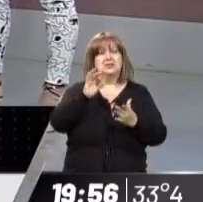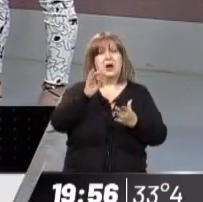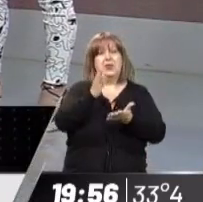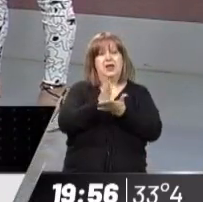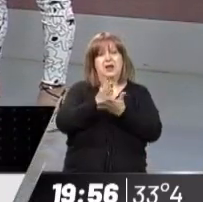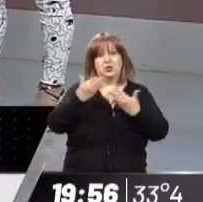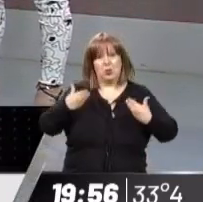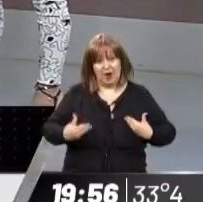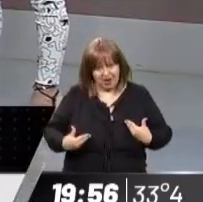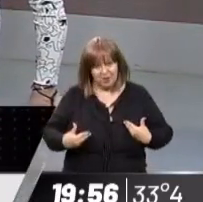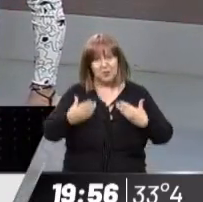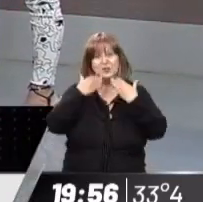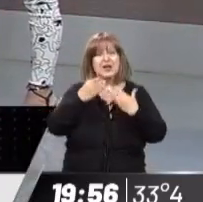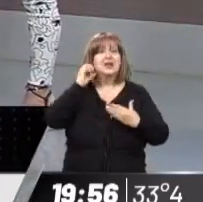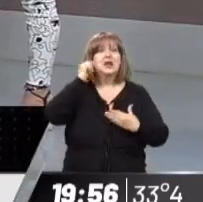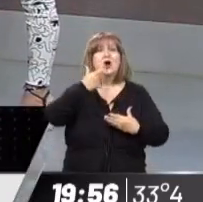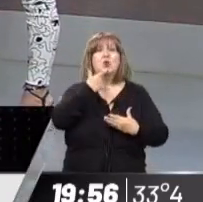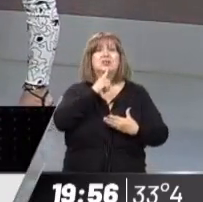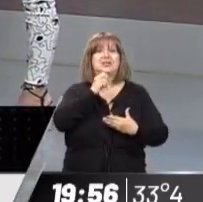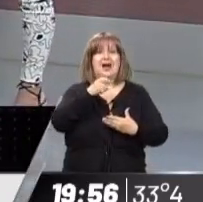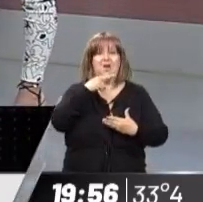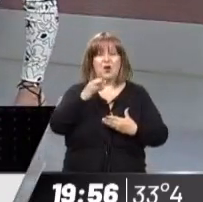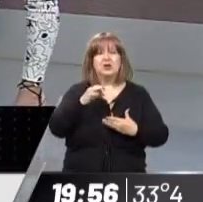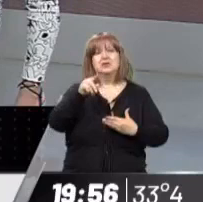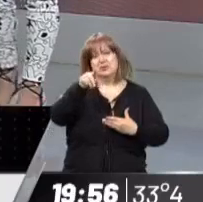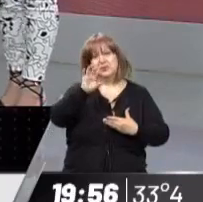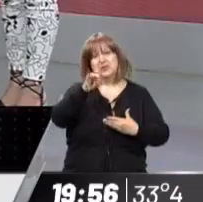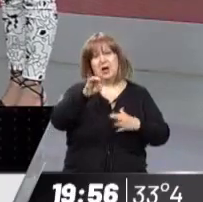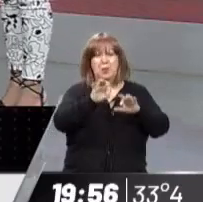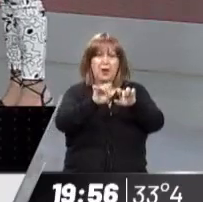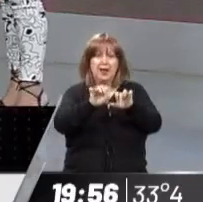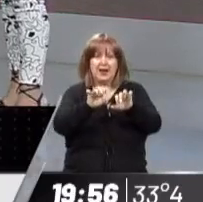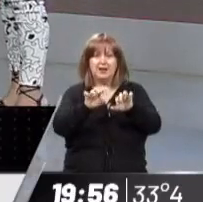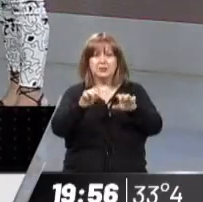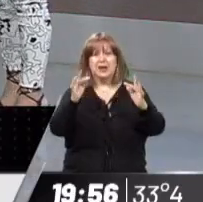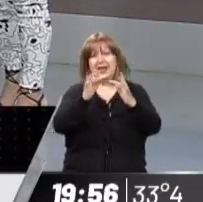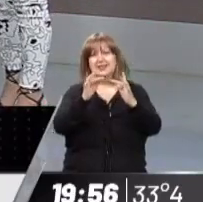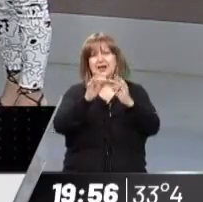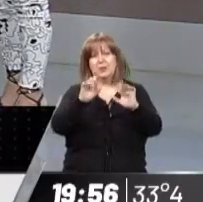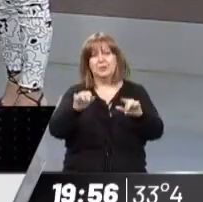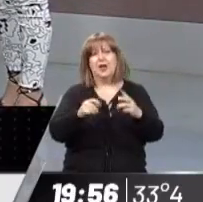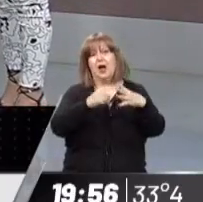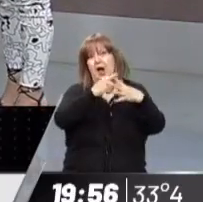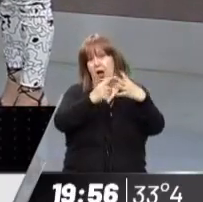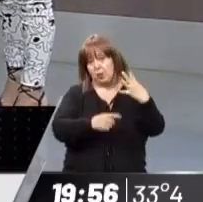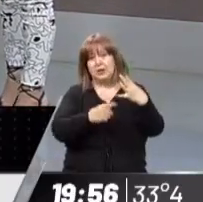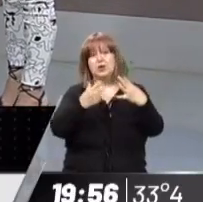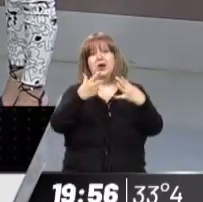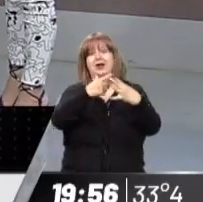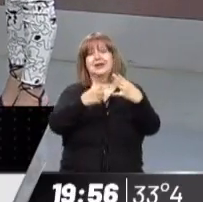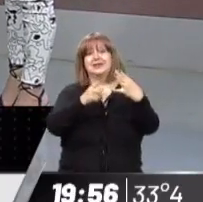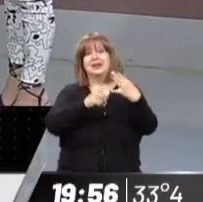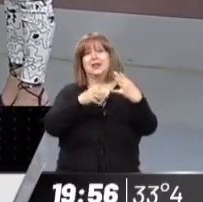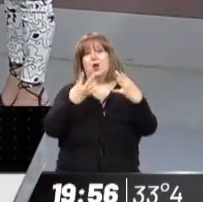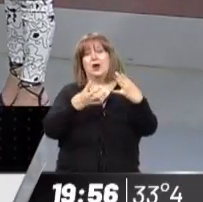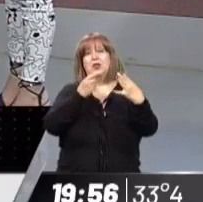derechos humanos. Gracias, Gustavo. No, gracias a ustedes Ahí por lo haber pueden leer venido. en Diario Uno, justamente también haces mención a los otros cuatro casos, o sea, los tres. Este sería el cuarto